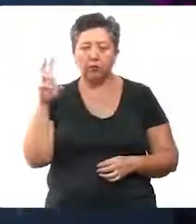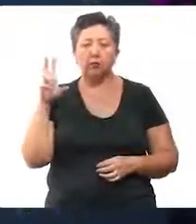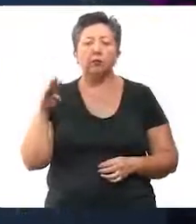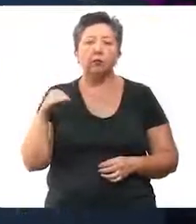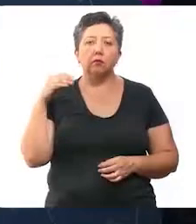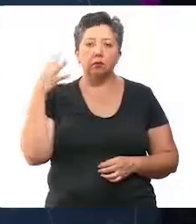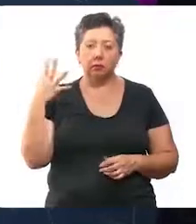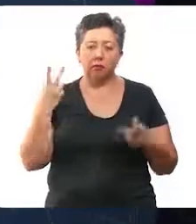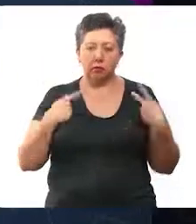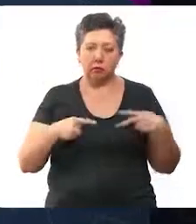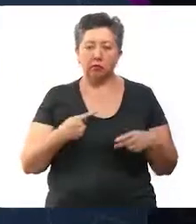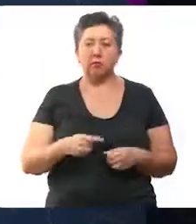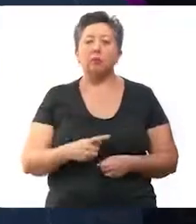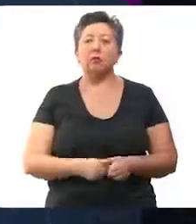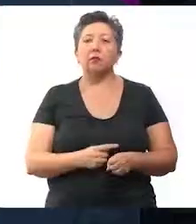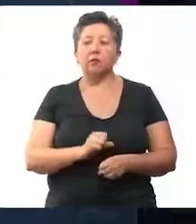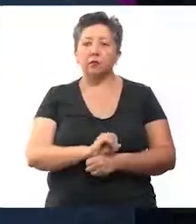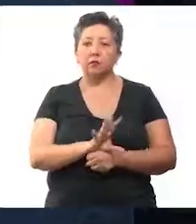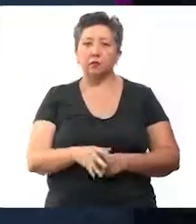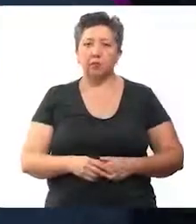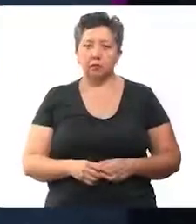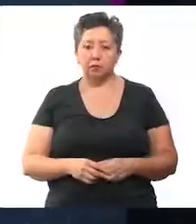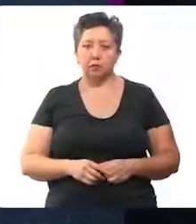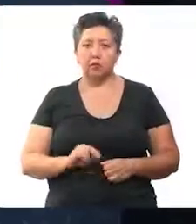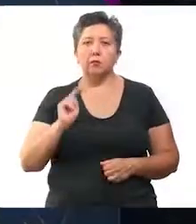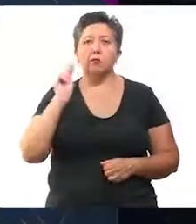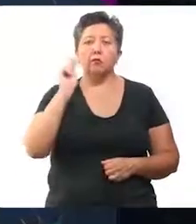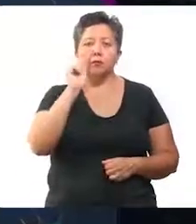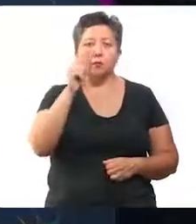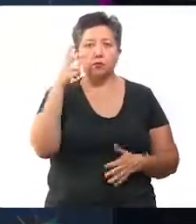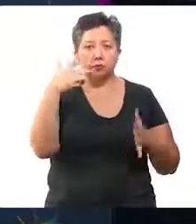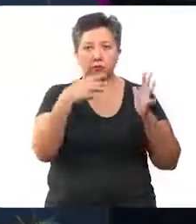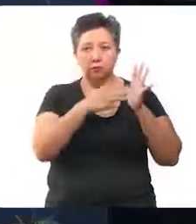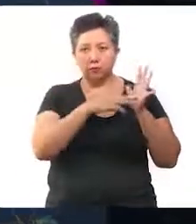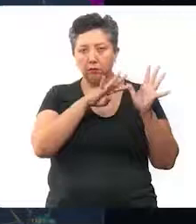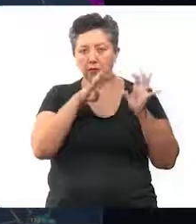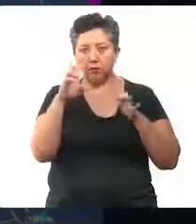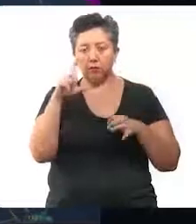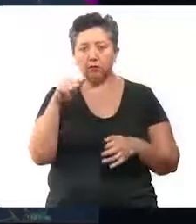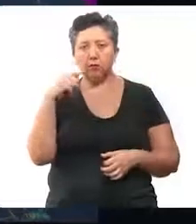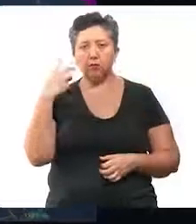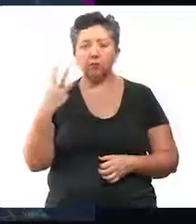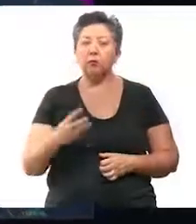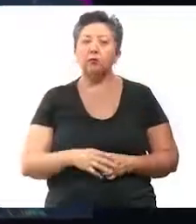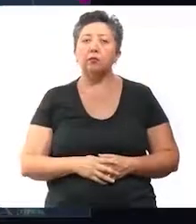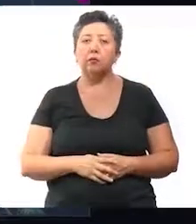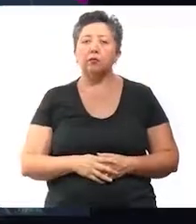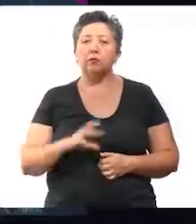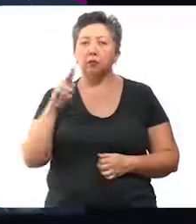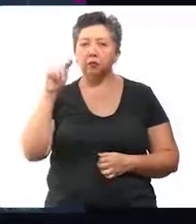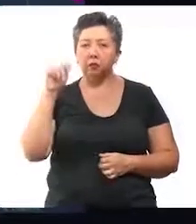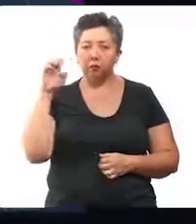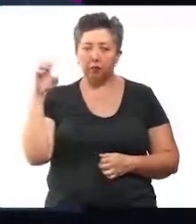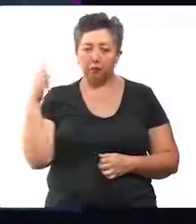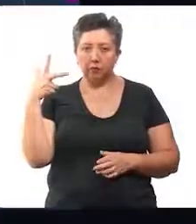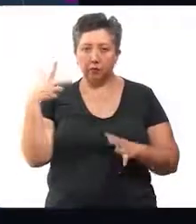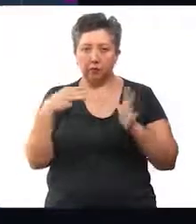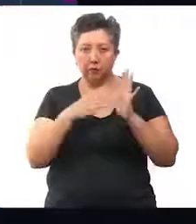32.394 personas contagiadas de coronavirus que viven. En la zona norte, 8.973. En la zona oriente,